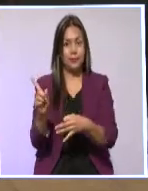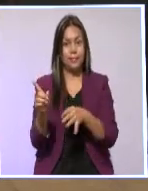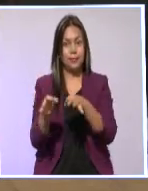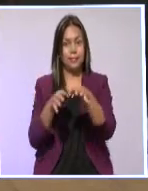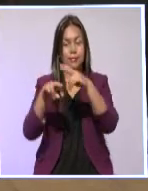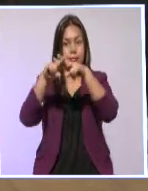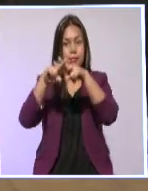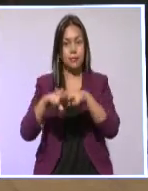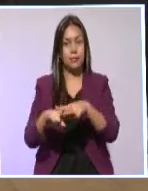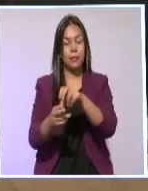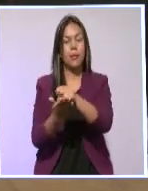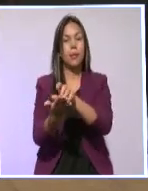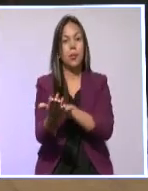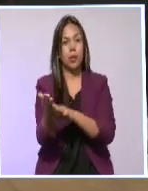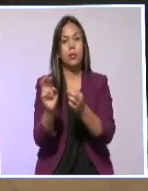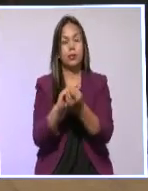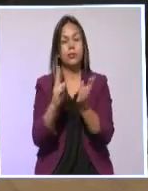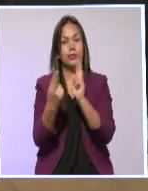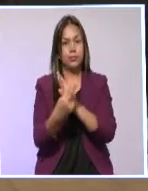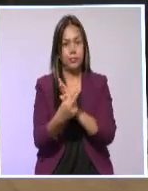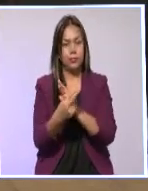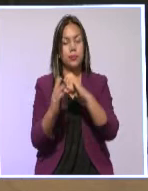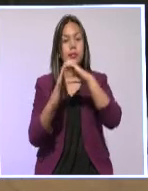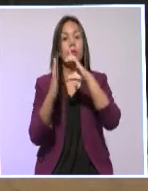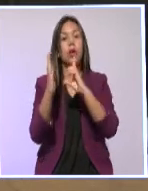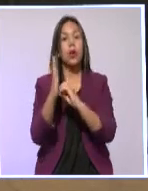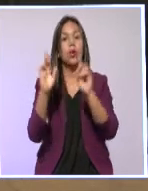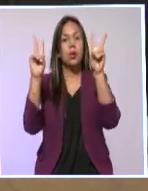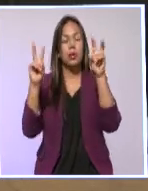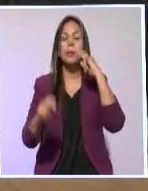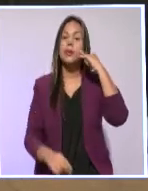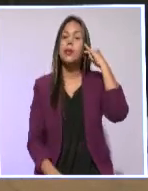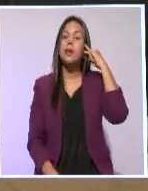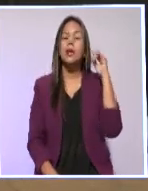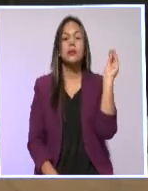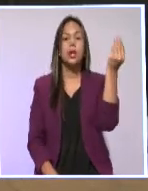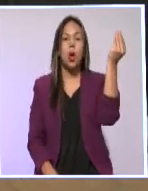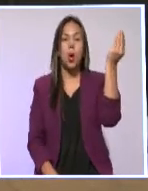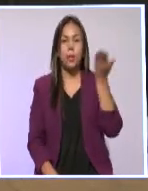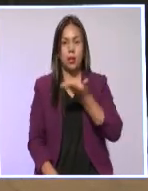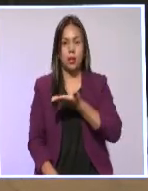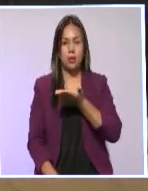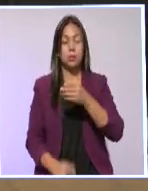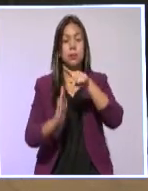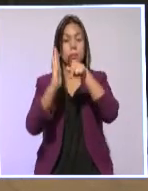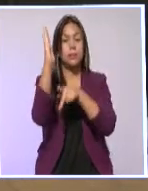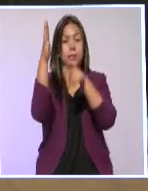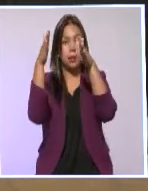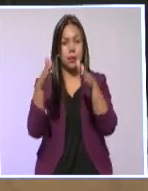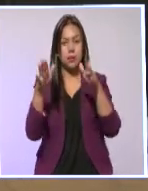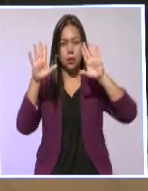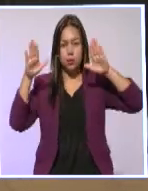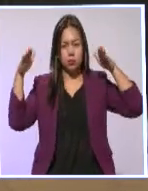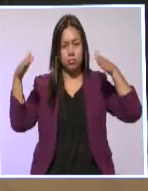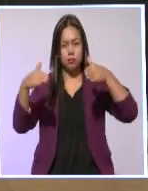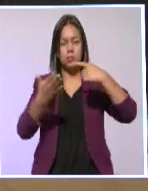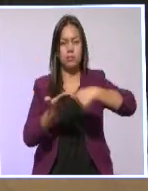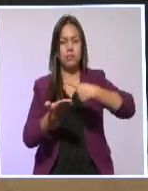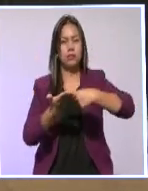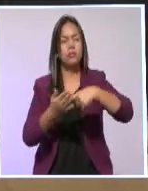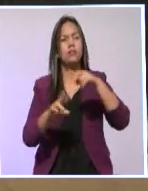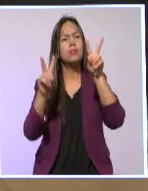se analiza este proyecto de reformas al Código Orgánico de la Niñez y Adolescencia. Los parlamentarios centraron su discusión este